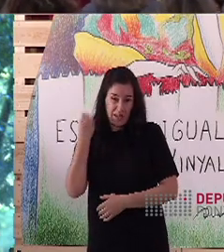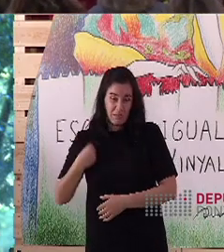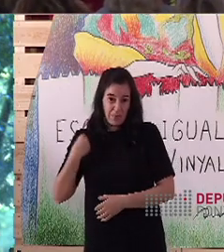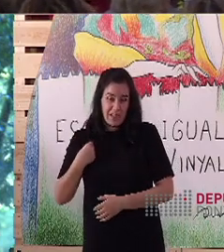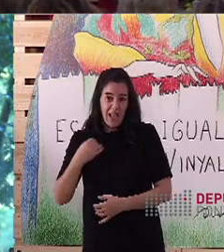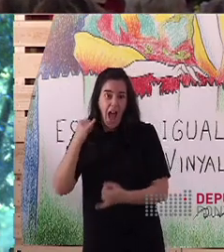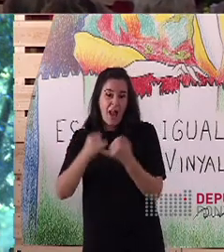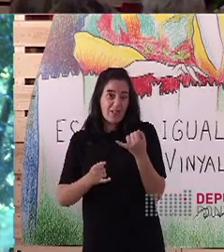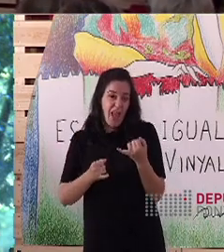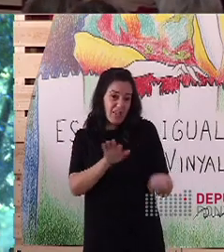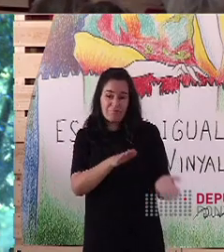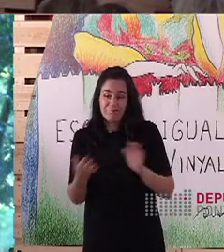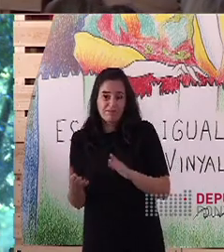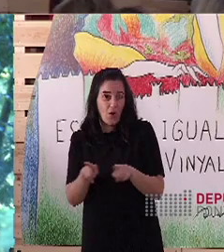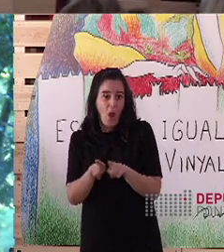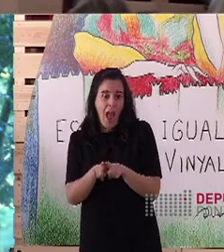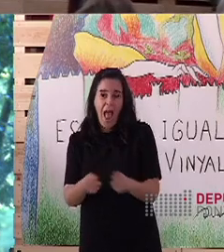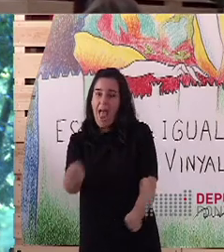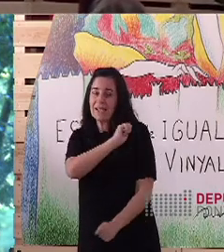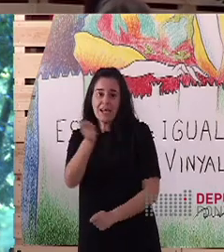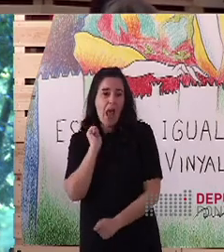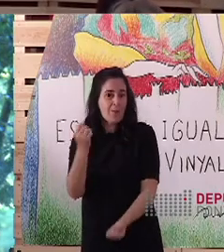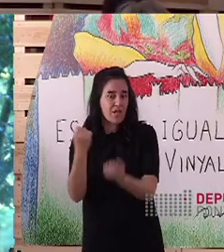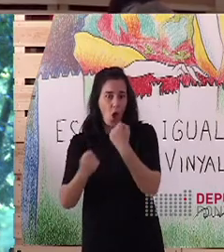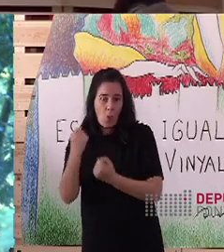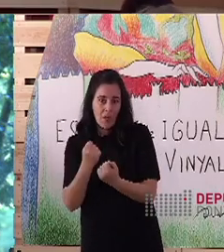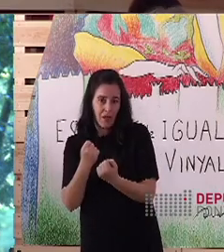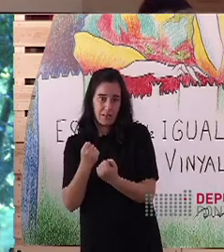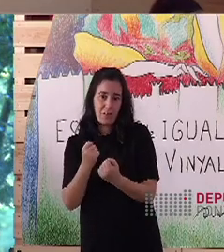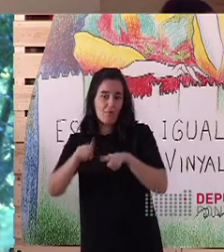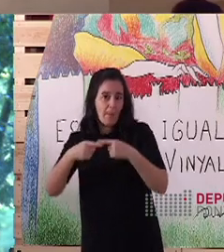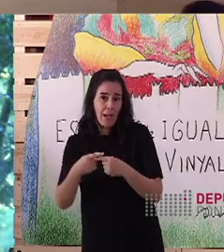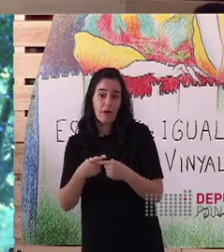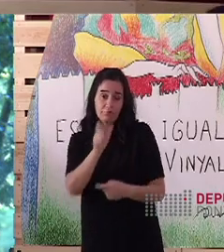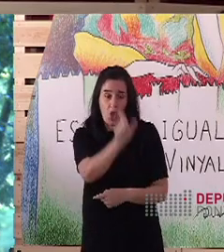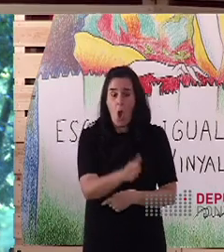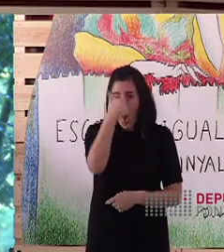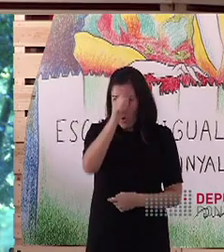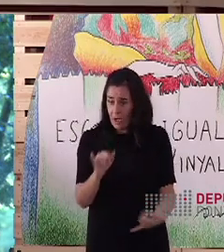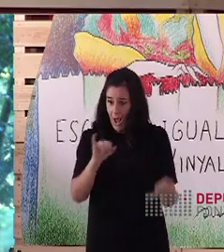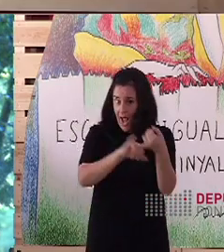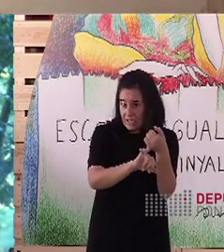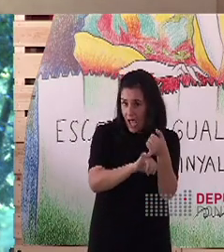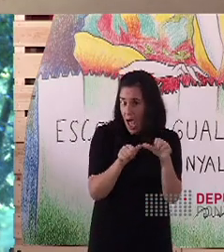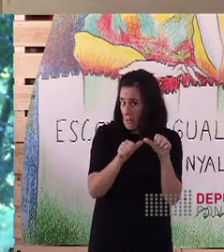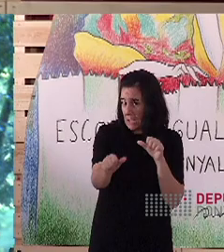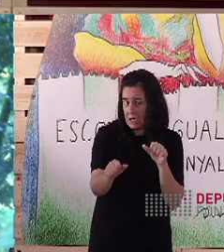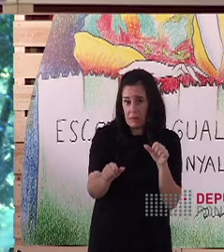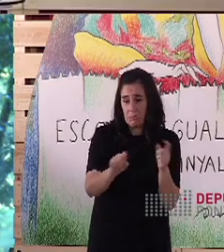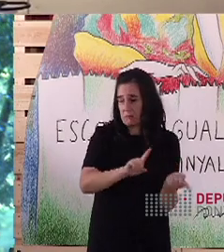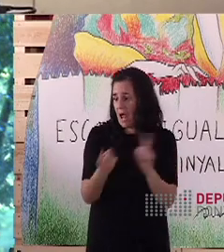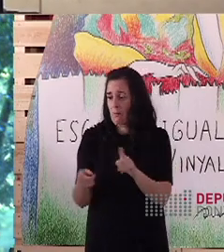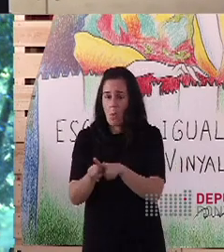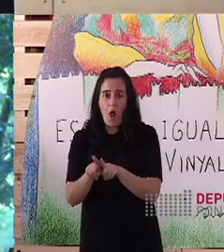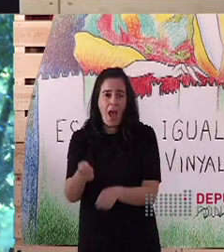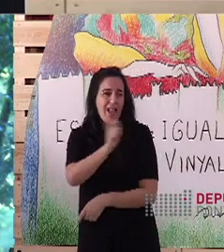económicas de toda la familia de ese hombre con el que han contraído matrimonio, pero en muchos casos son